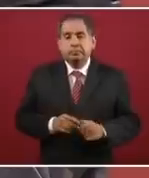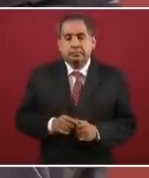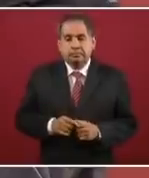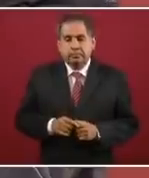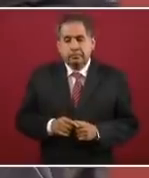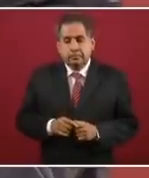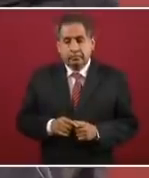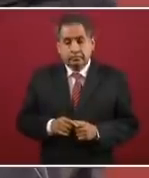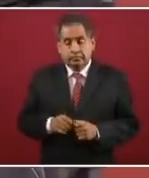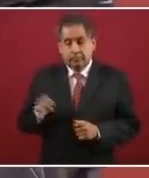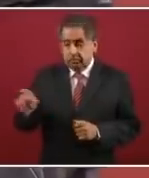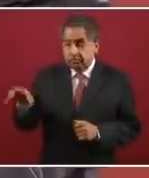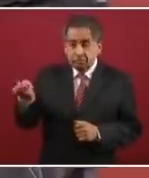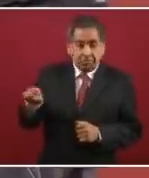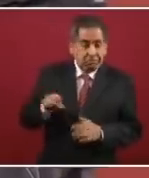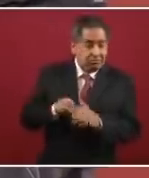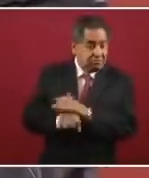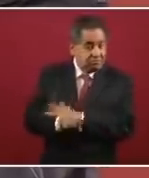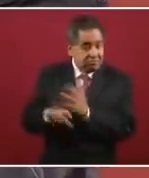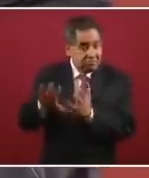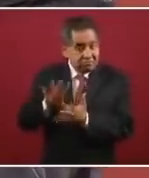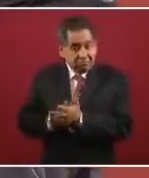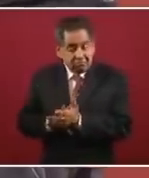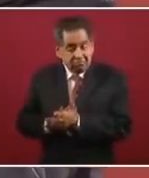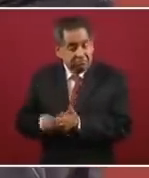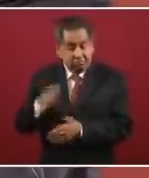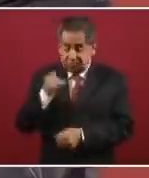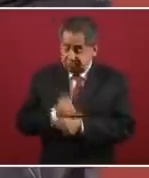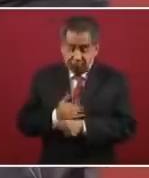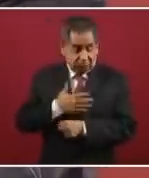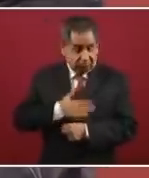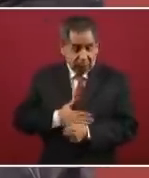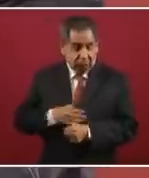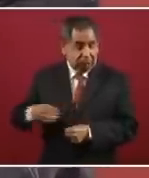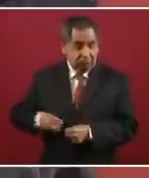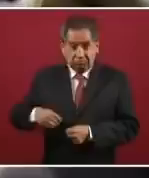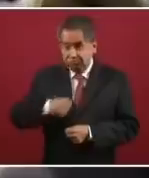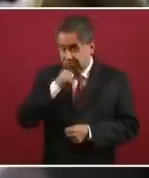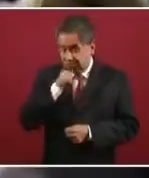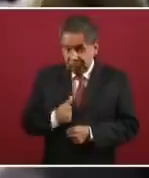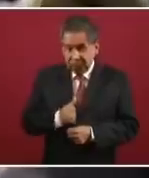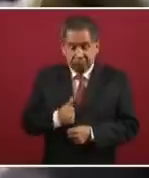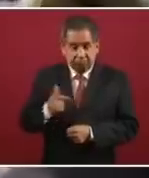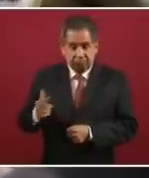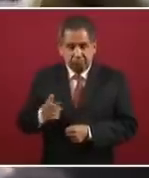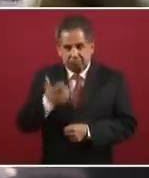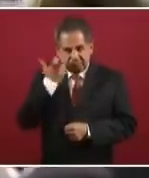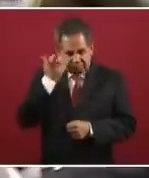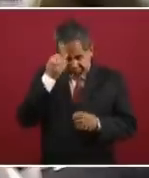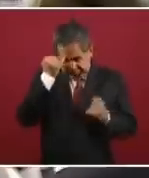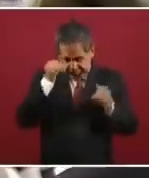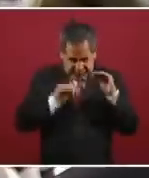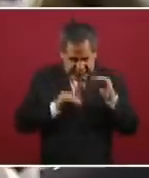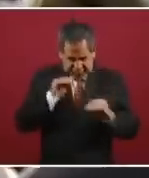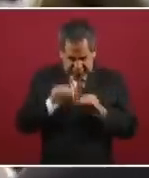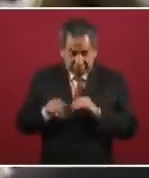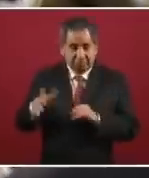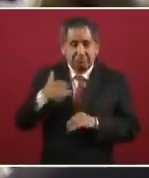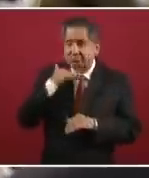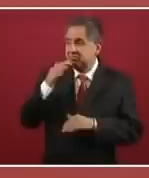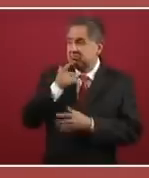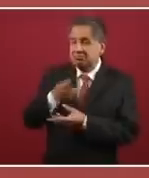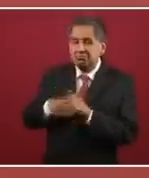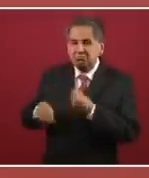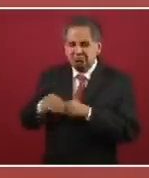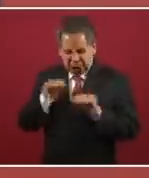que fue hasta la cárcel, injustamente le fabricaron el delito de lavado de dinero.